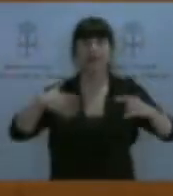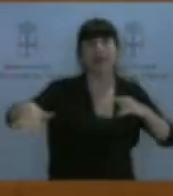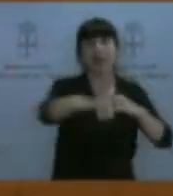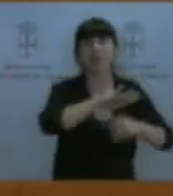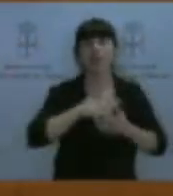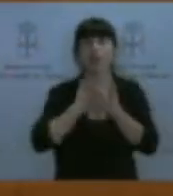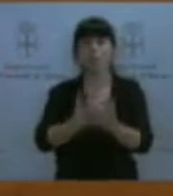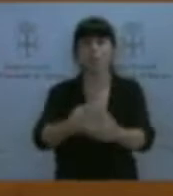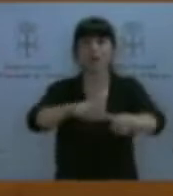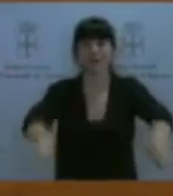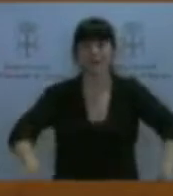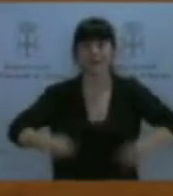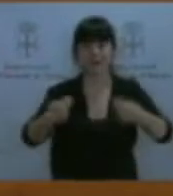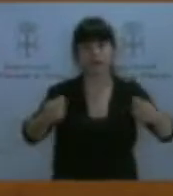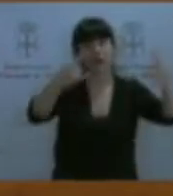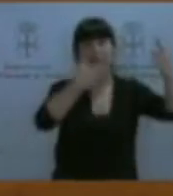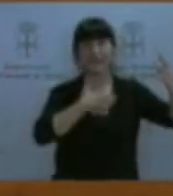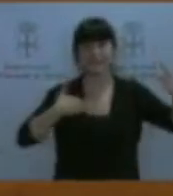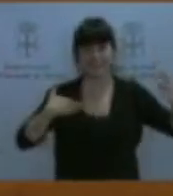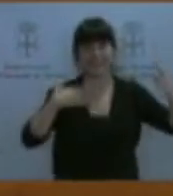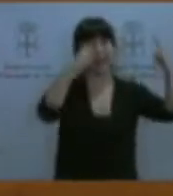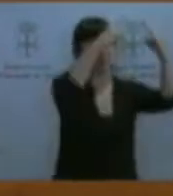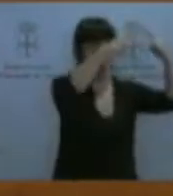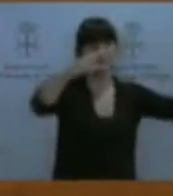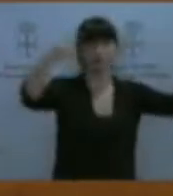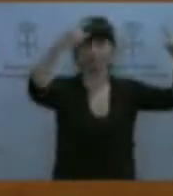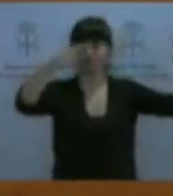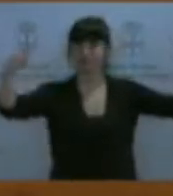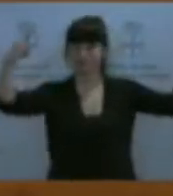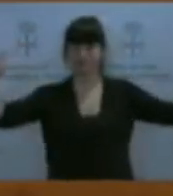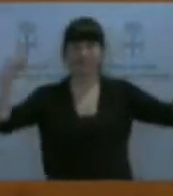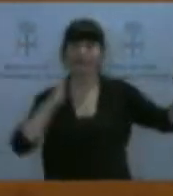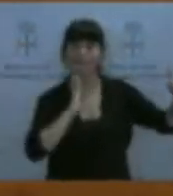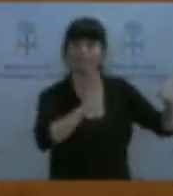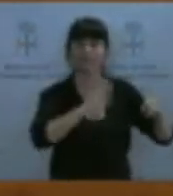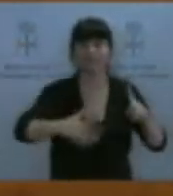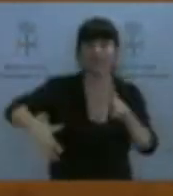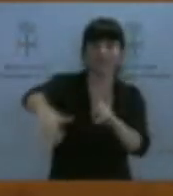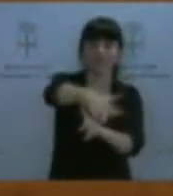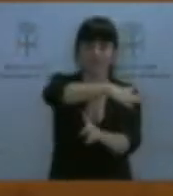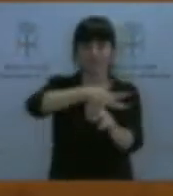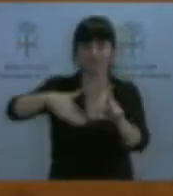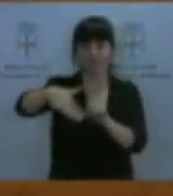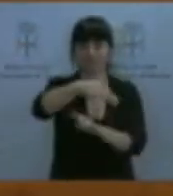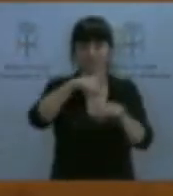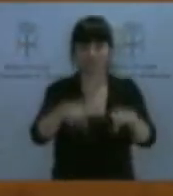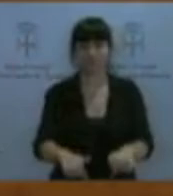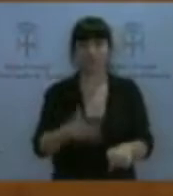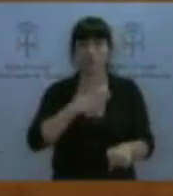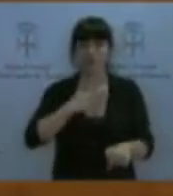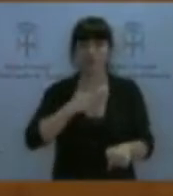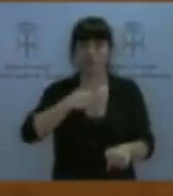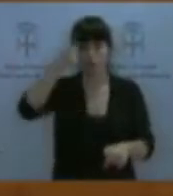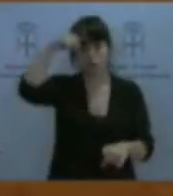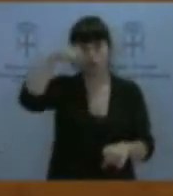sin importar lo más mínimo el perjuicio que pudiesen ocasionar a nuestro patrimonio cultural y natural. Y se les ha permitido hacer